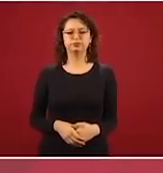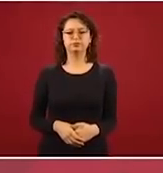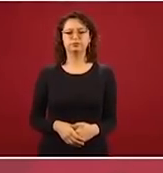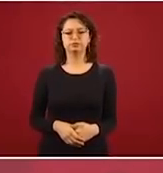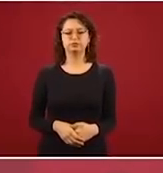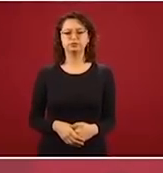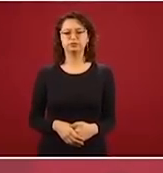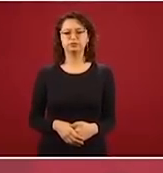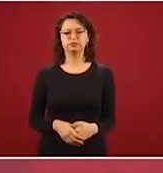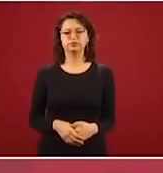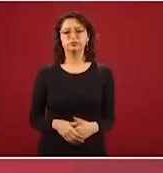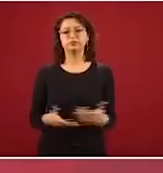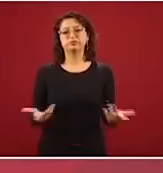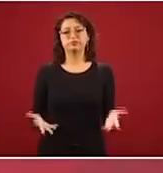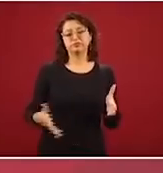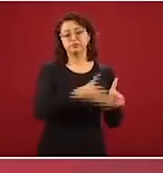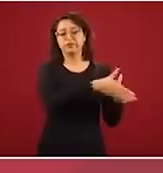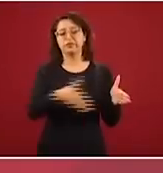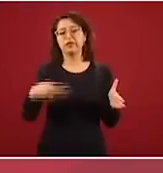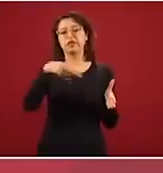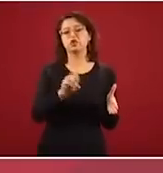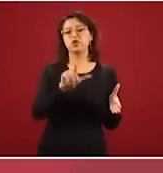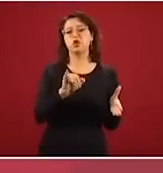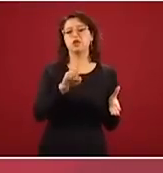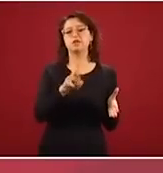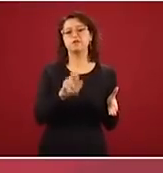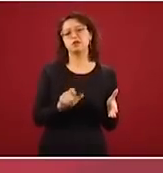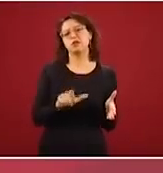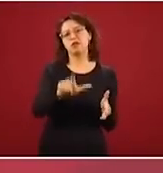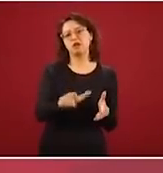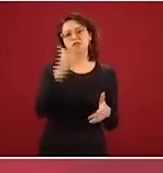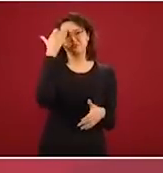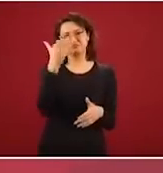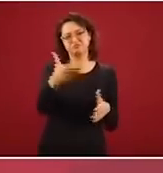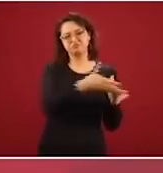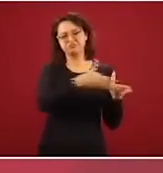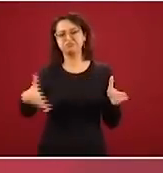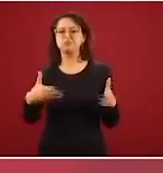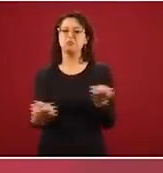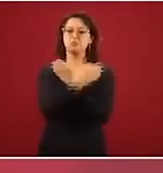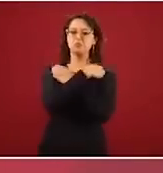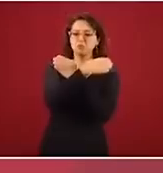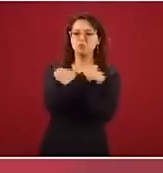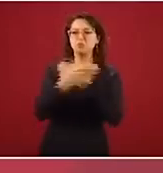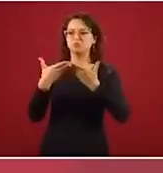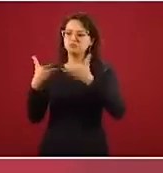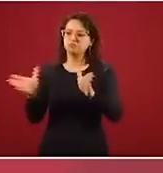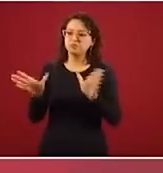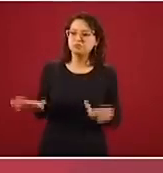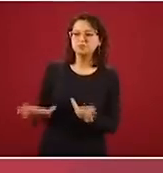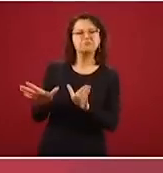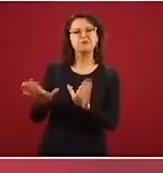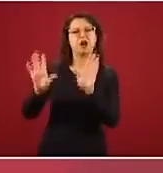llamado modelo neoliberal dejó de impulsar la educación pública,